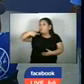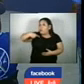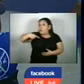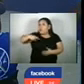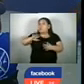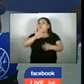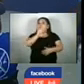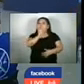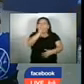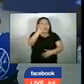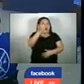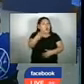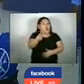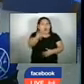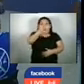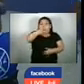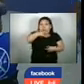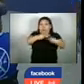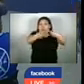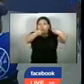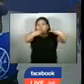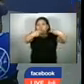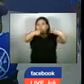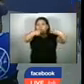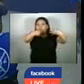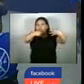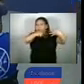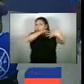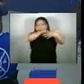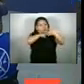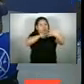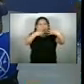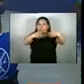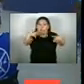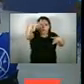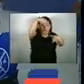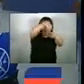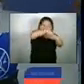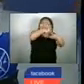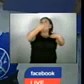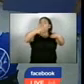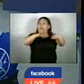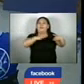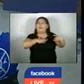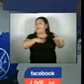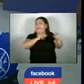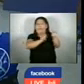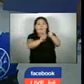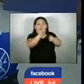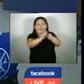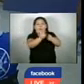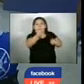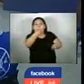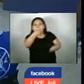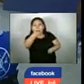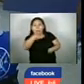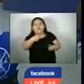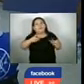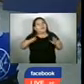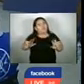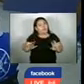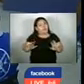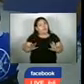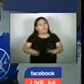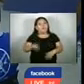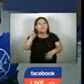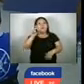los 5 días que dura el tratamiento y que está completo en el kit que entregará el Ministerio de Salud. Como ya les mencionaba, van